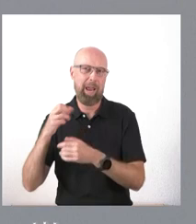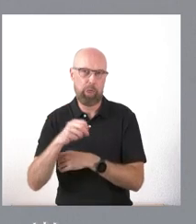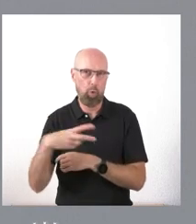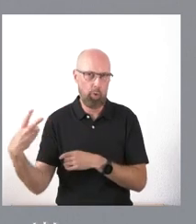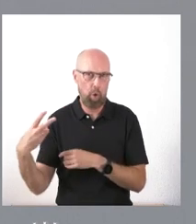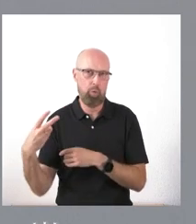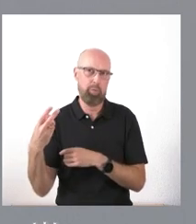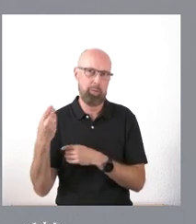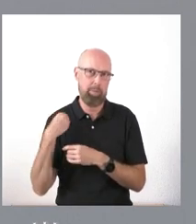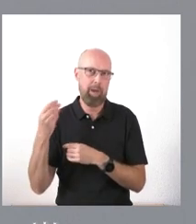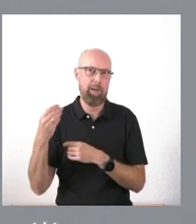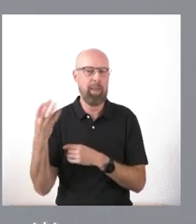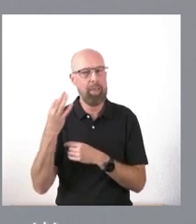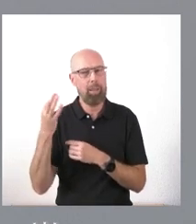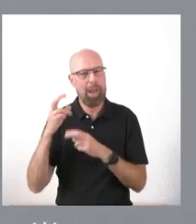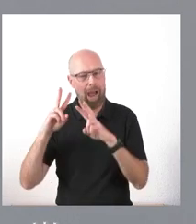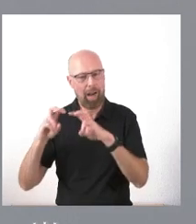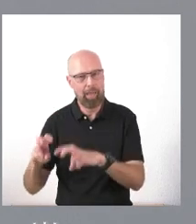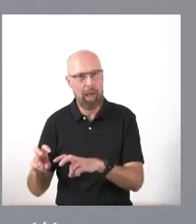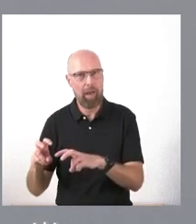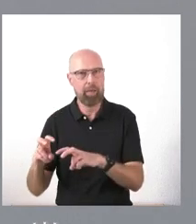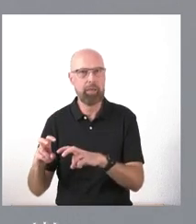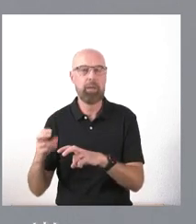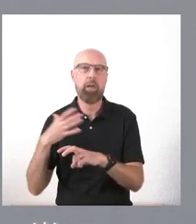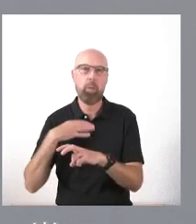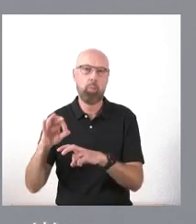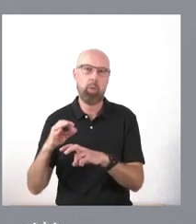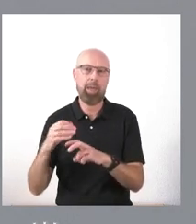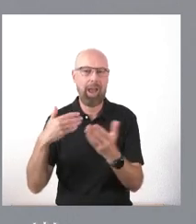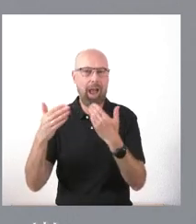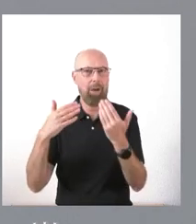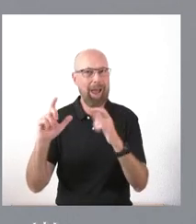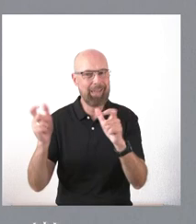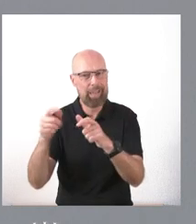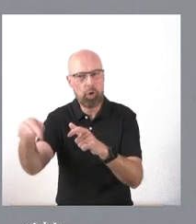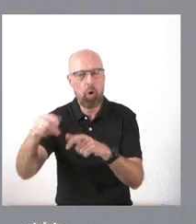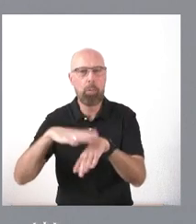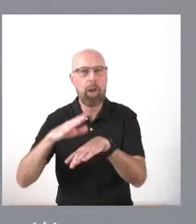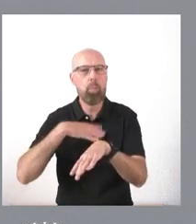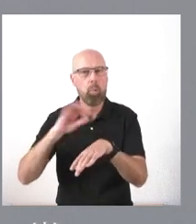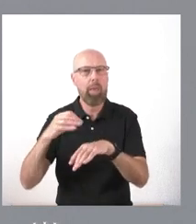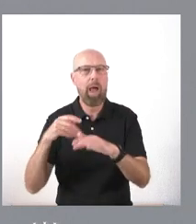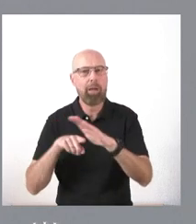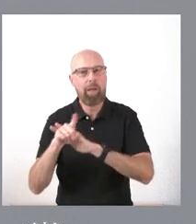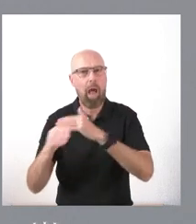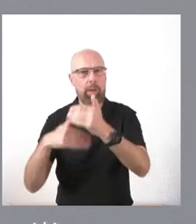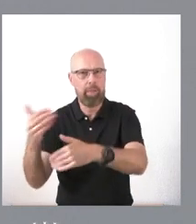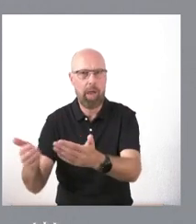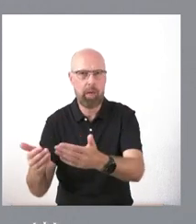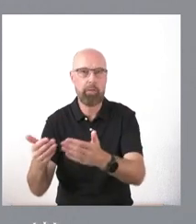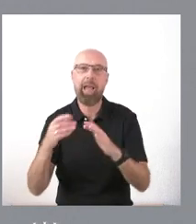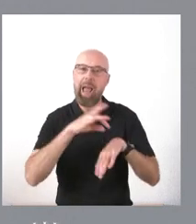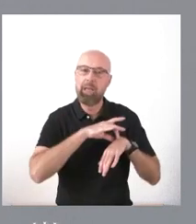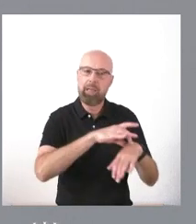que dialogando con el sector nos permita avanzar y esta pueda tener un valor normativo la guía es necesaria porque es una guía de actuación del personal sanitario